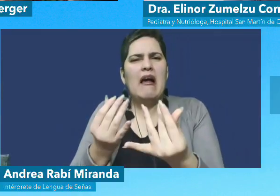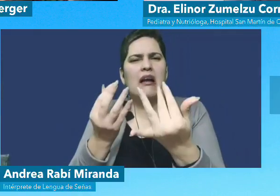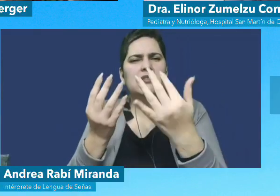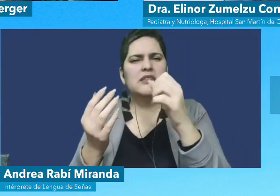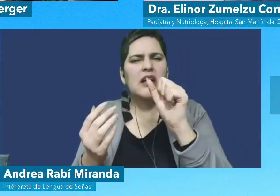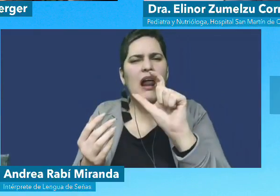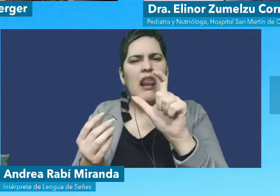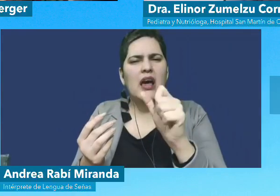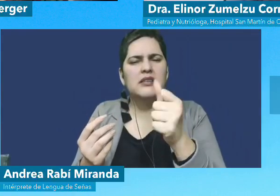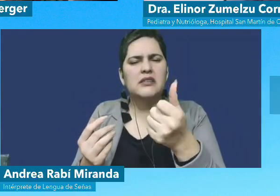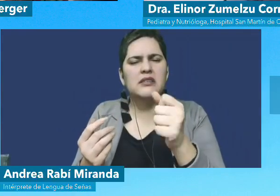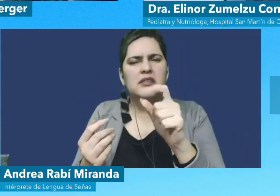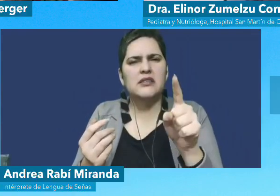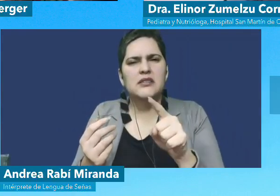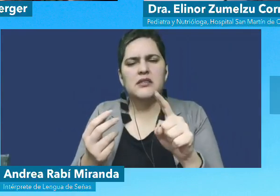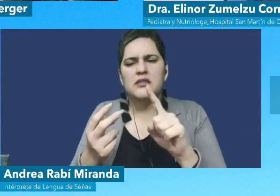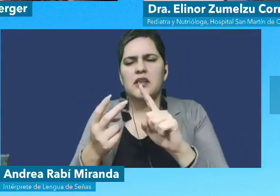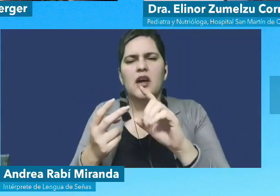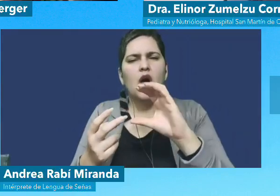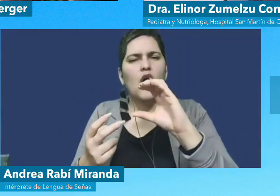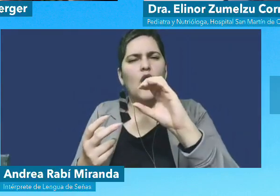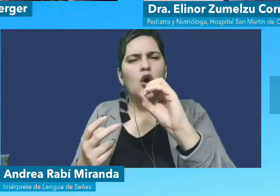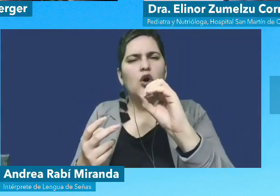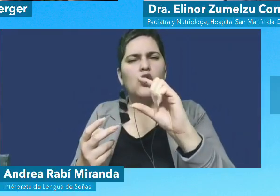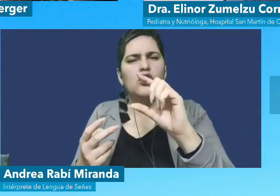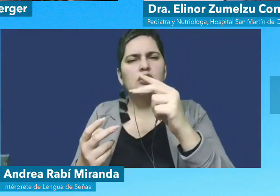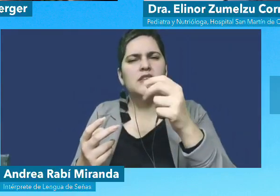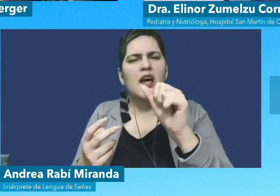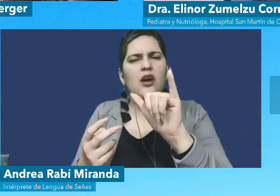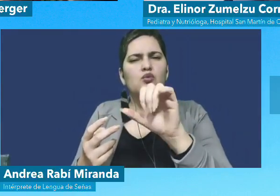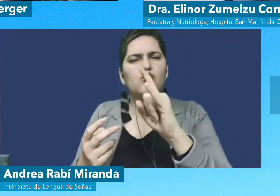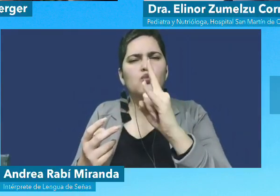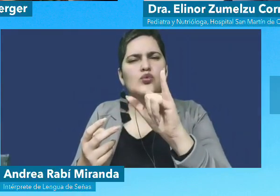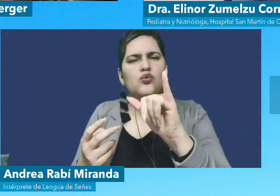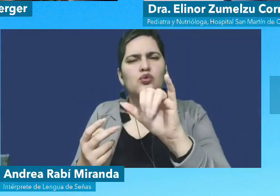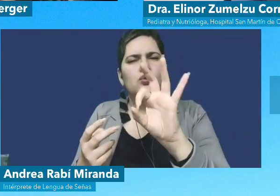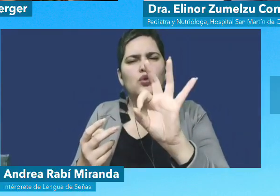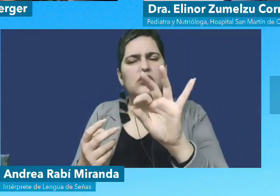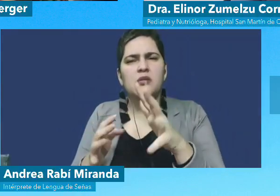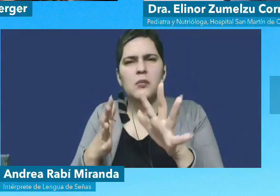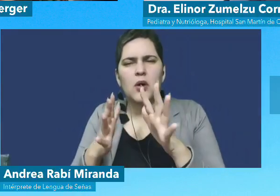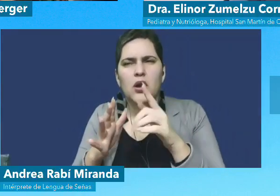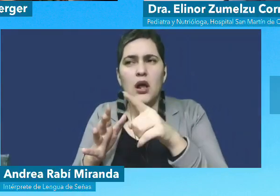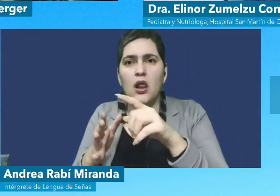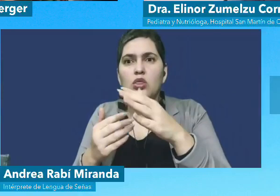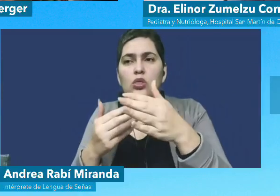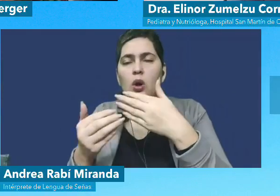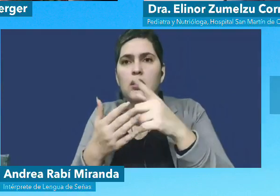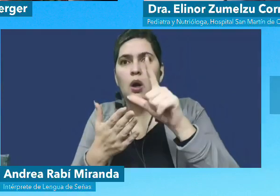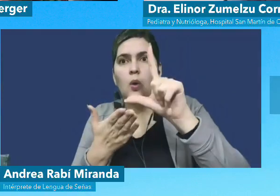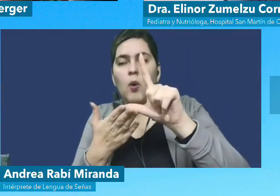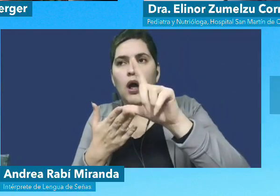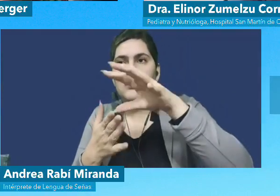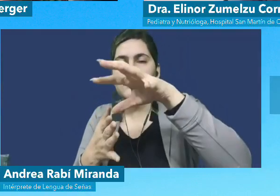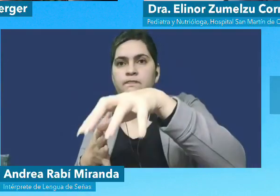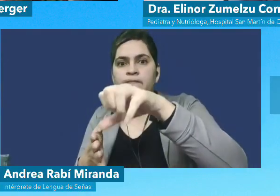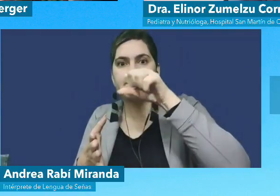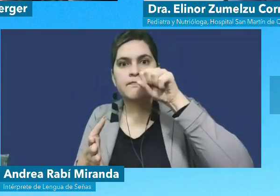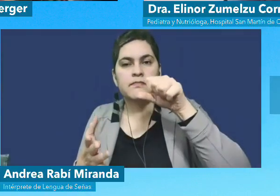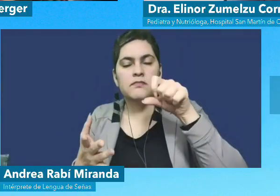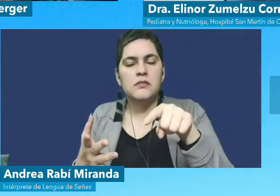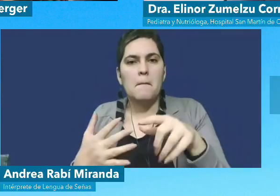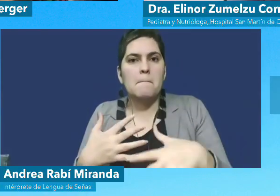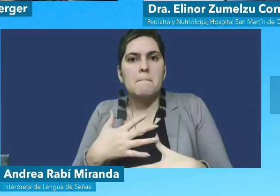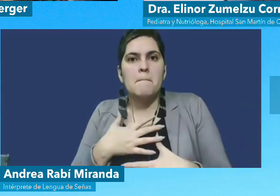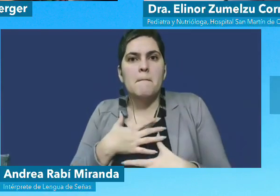cochayuyo, las algas son concentradoras de metales pesados, depende de dónde venga el alga, si tenía más, entra uno un poco en una como susto de qué voy a